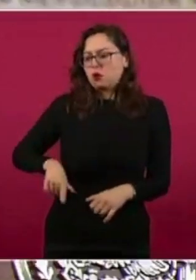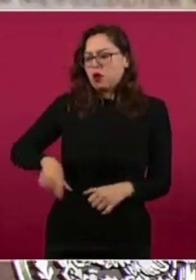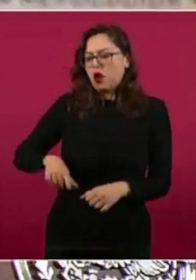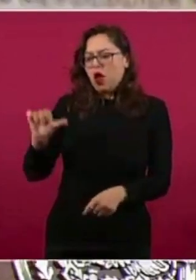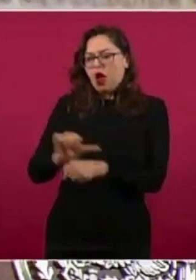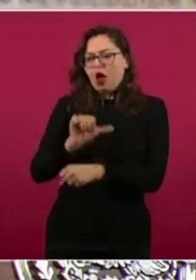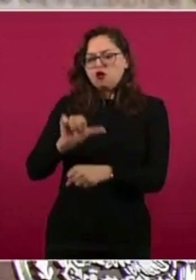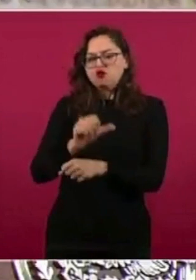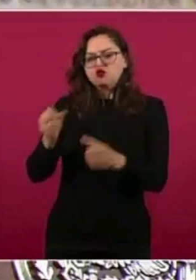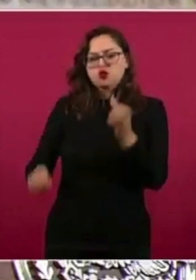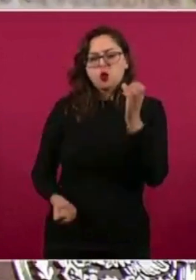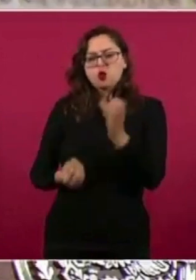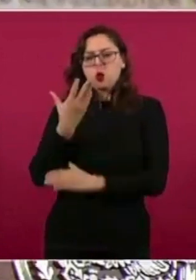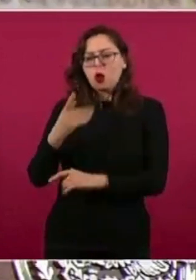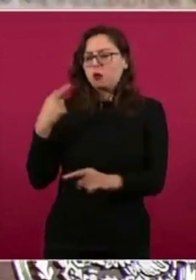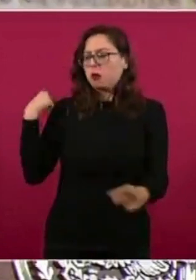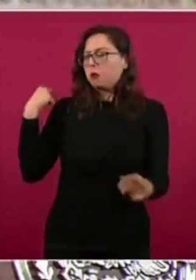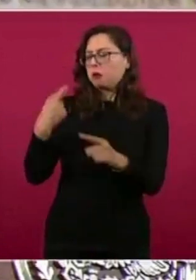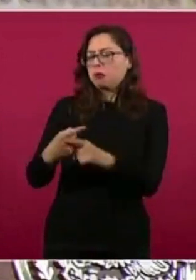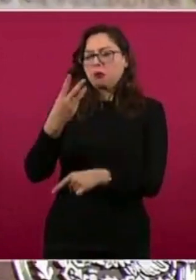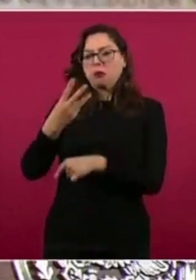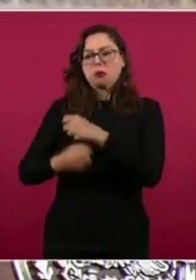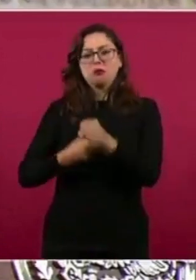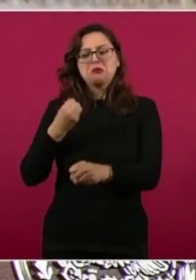¿Cuándo se había visto eso?